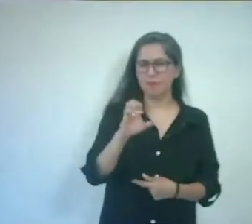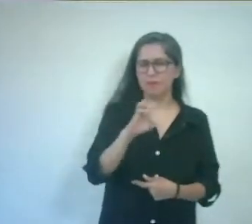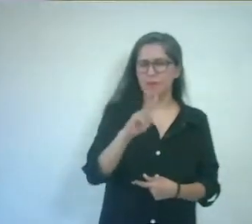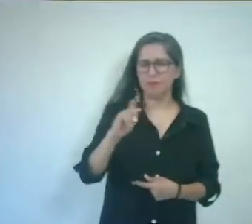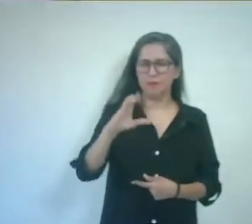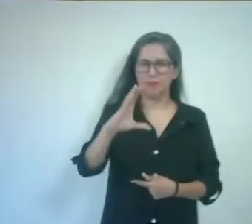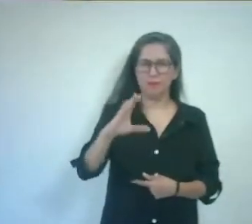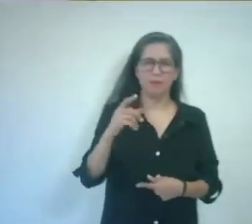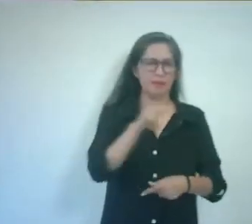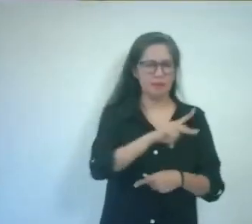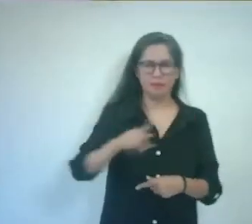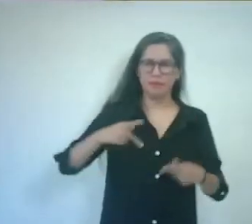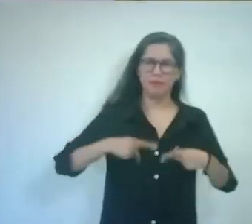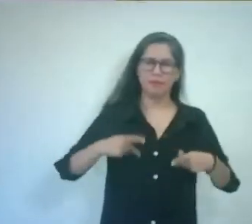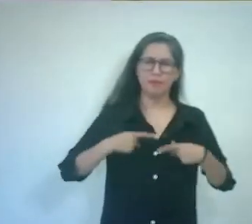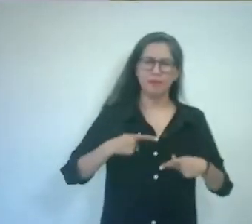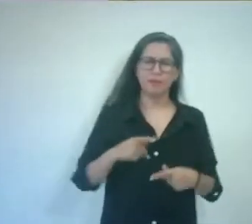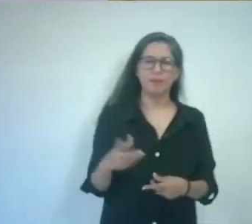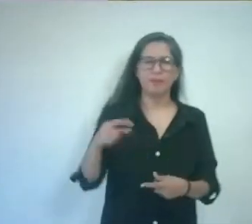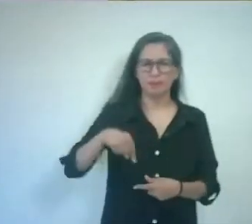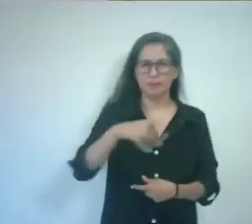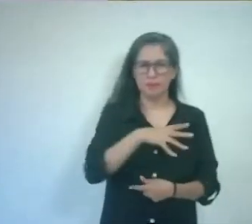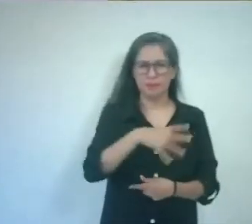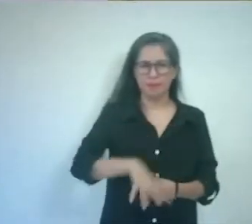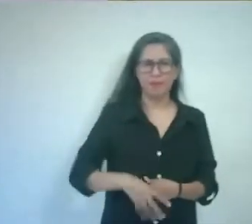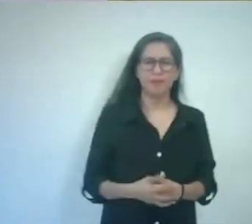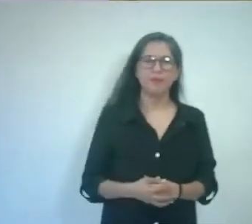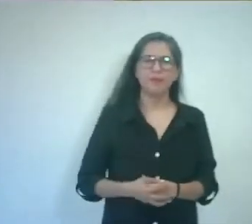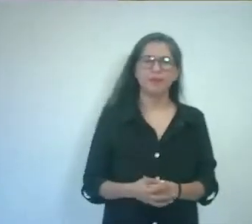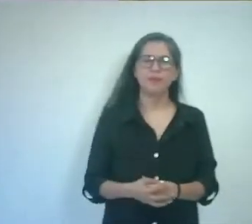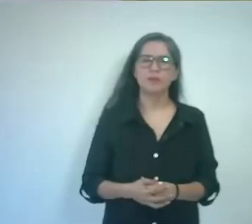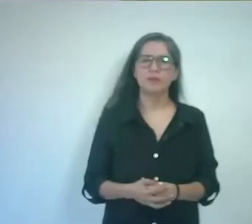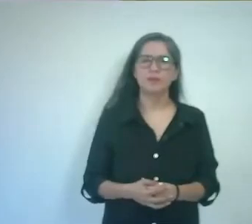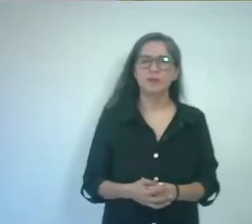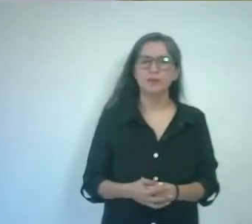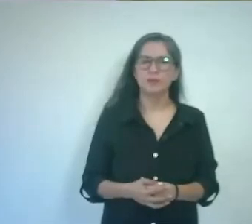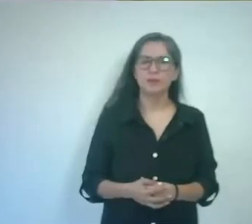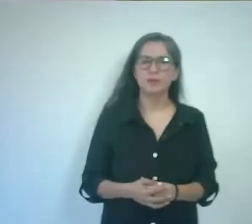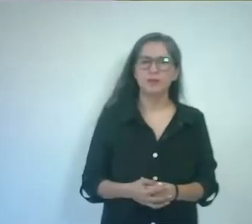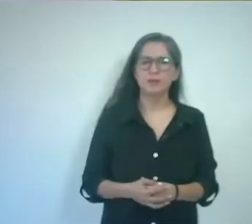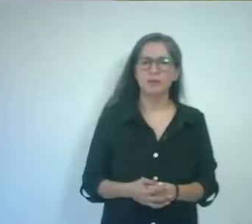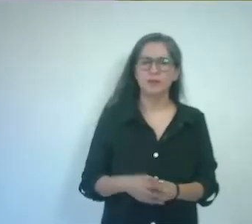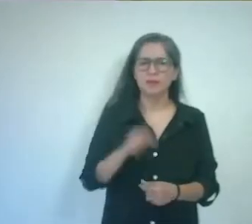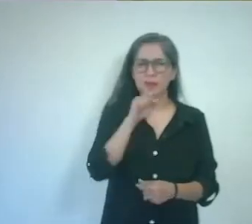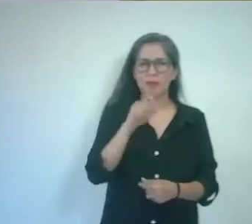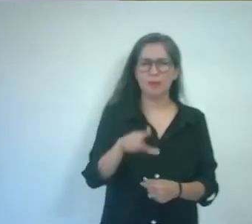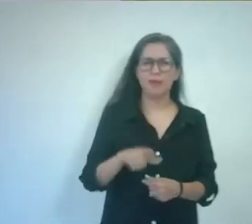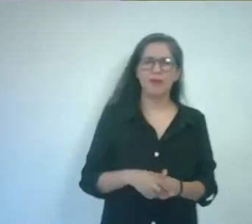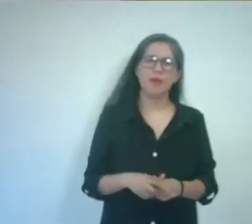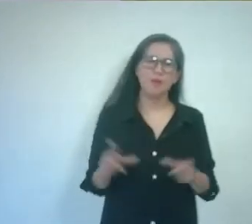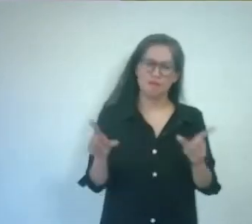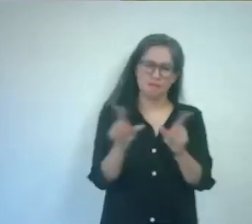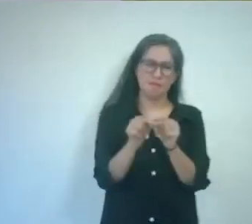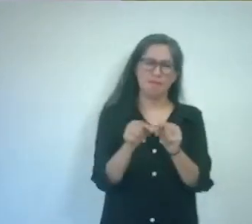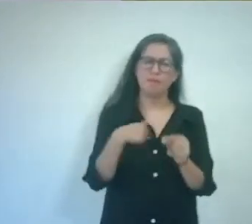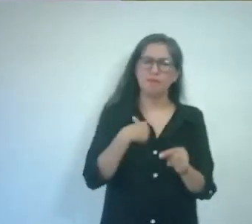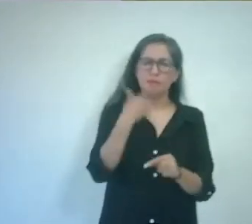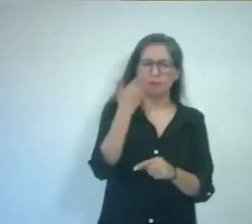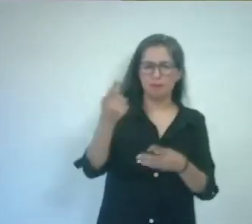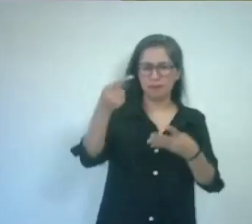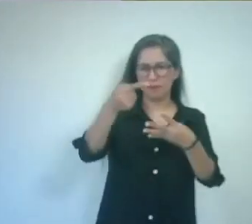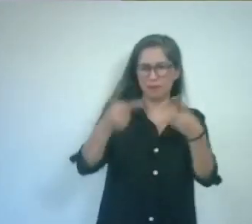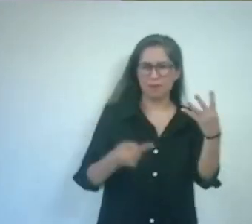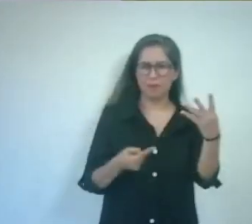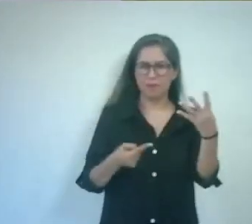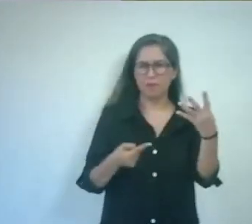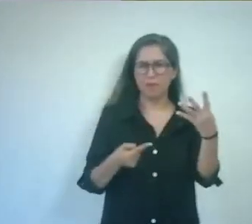las integraciones de este consejo general. Y pues brevemente quiero referir algunos puntos